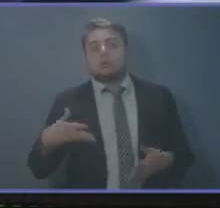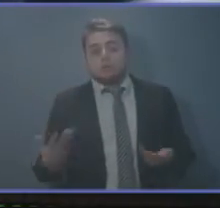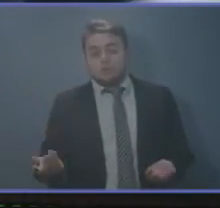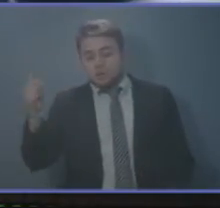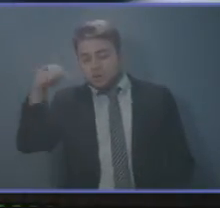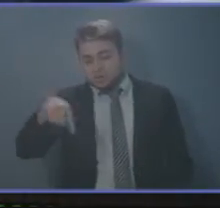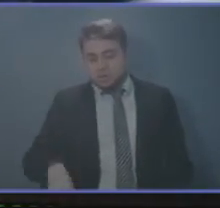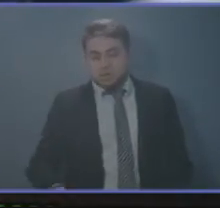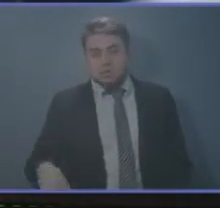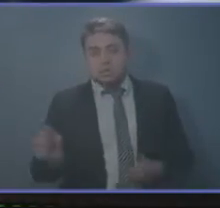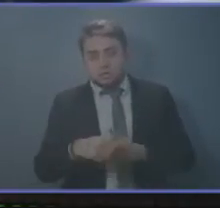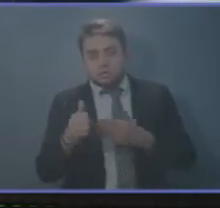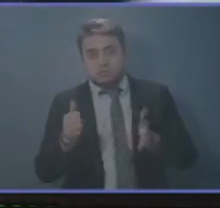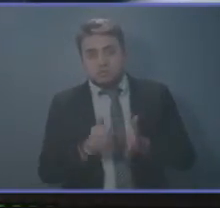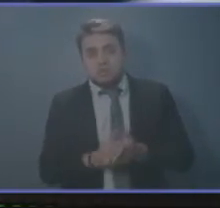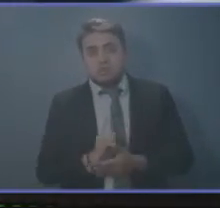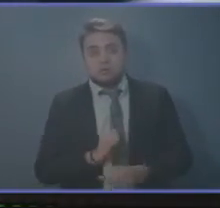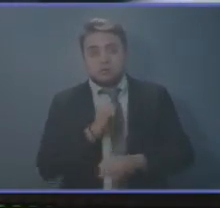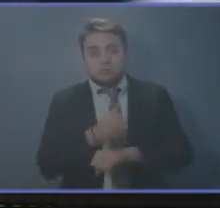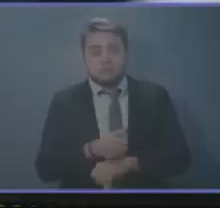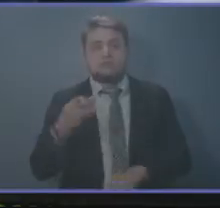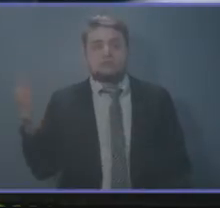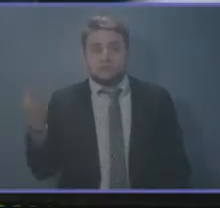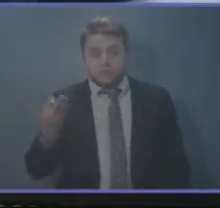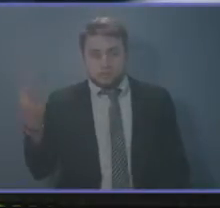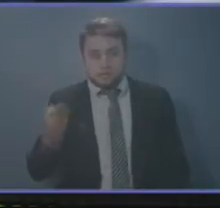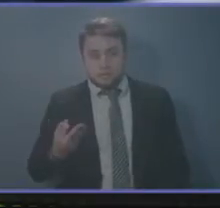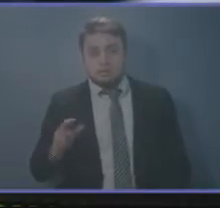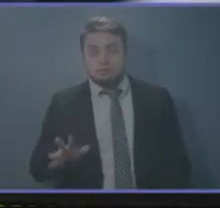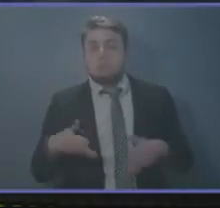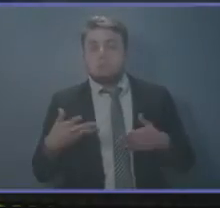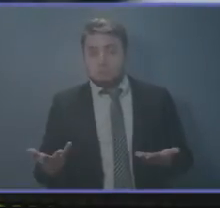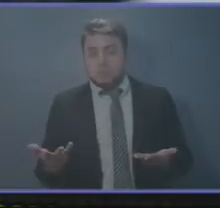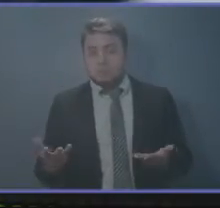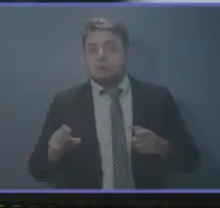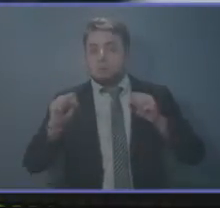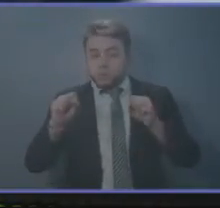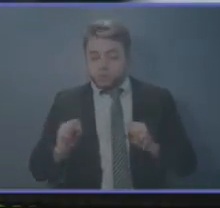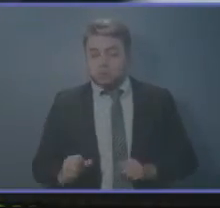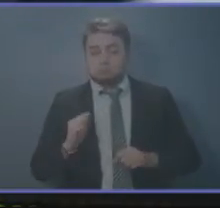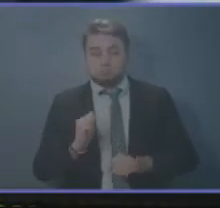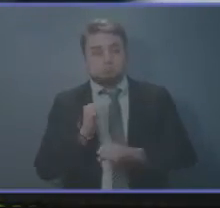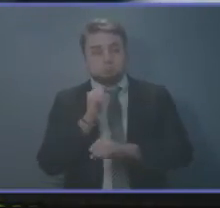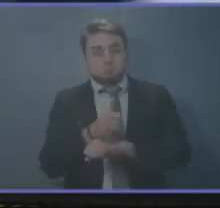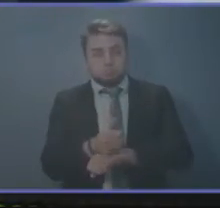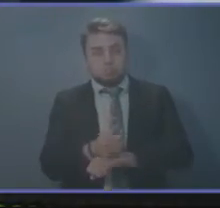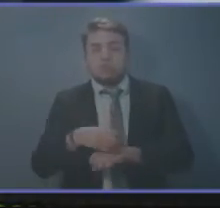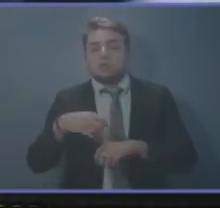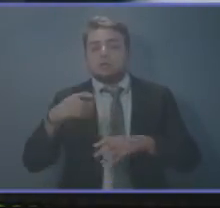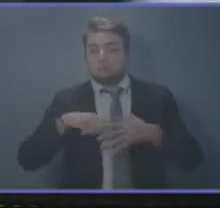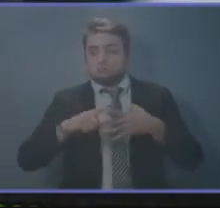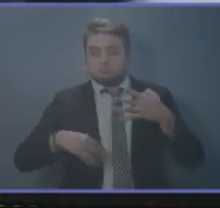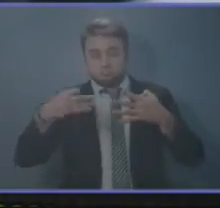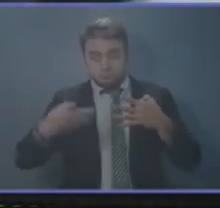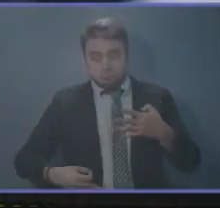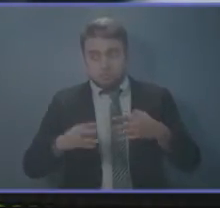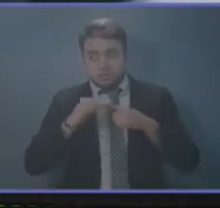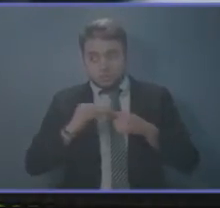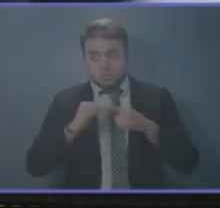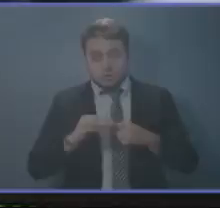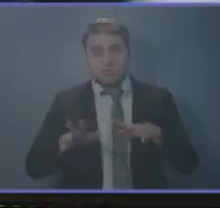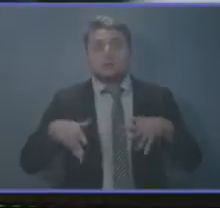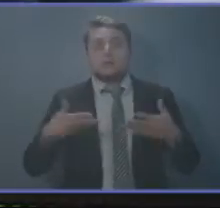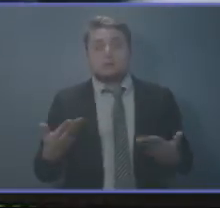Constitucional establece la necesidad de crear regímenes especiales para garantizar derechos de